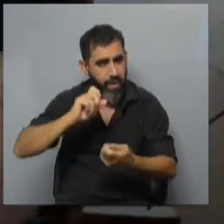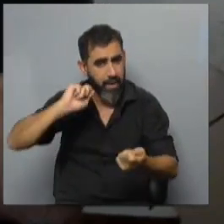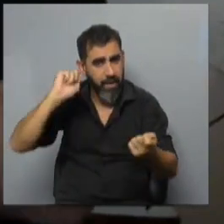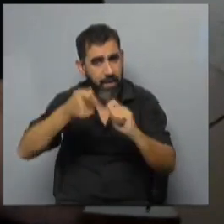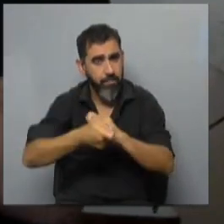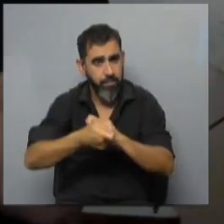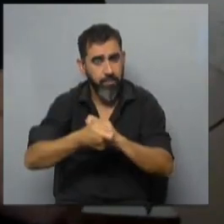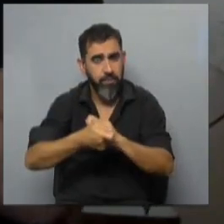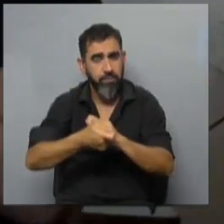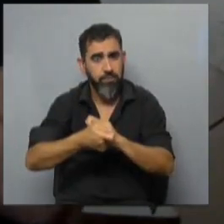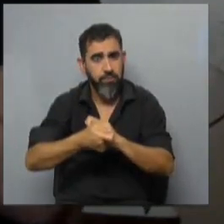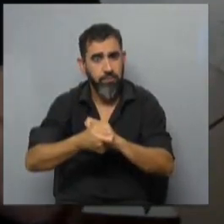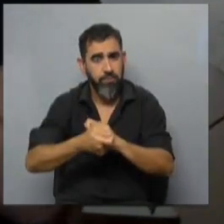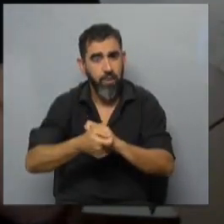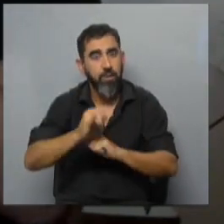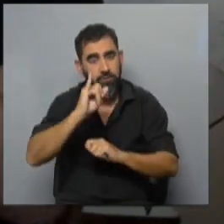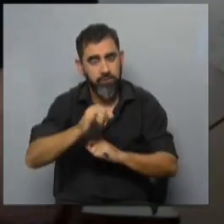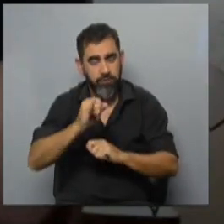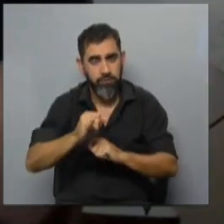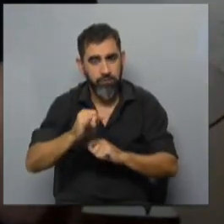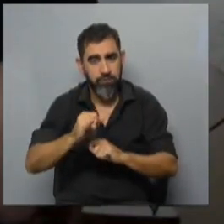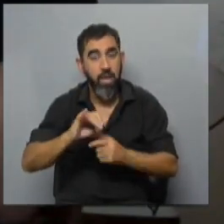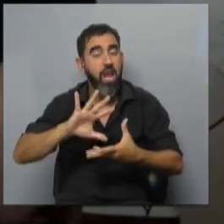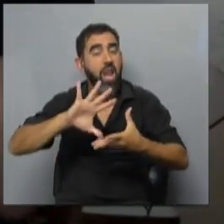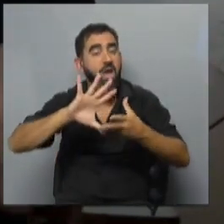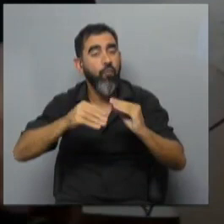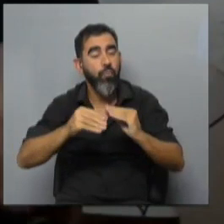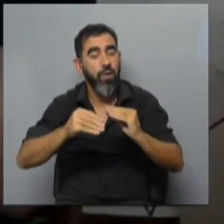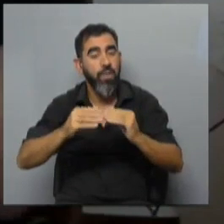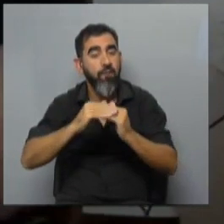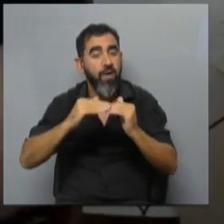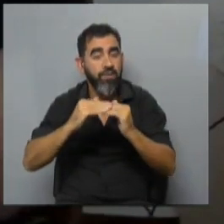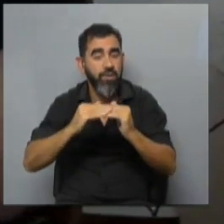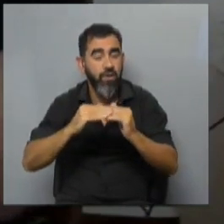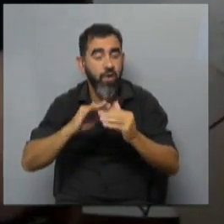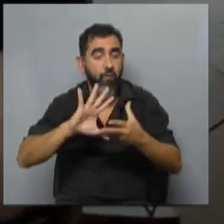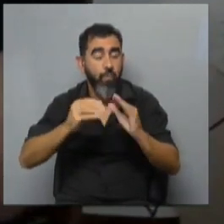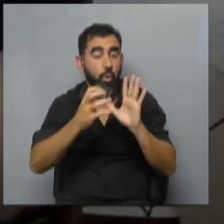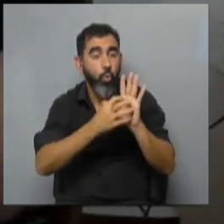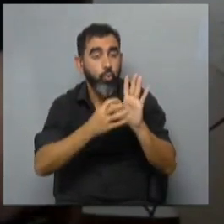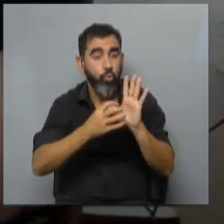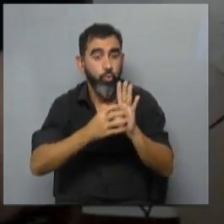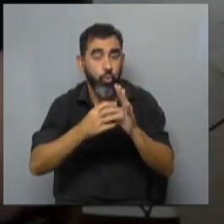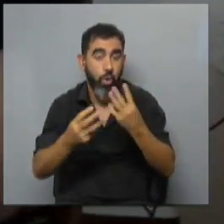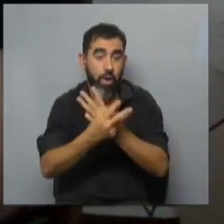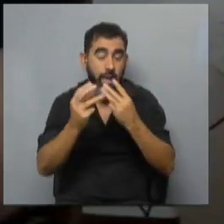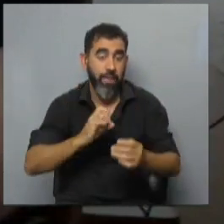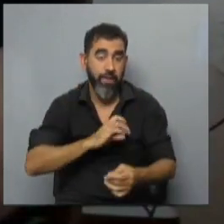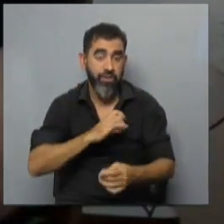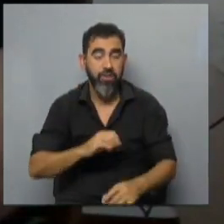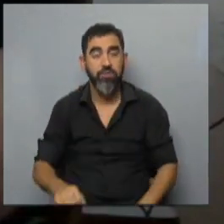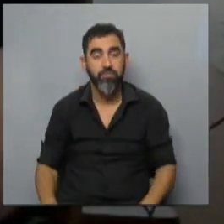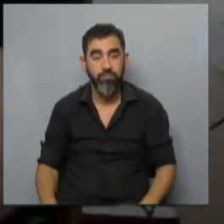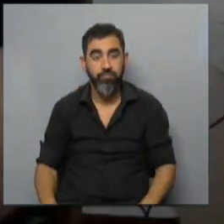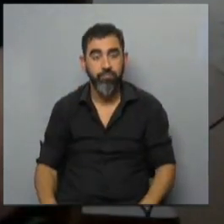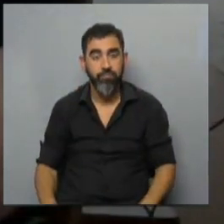lo que es el modo de todas las bases estaba en la carta magna 15hs está